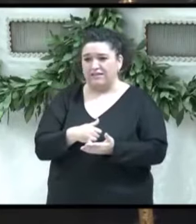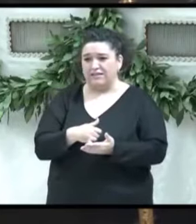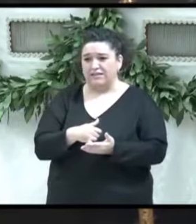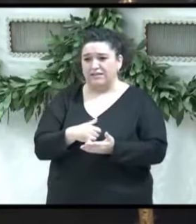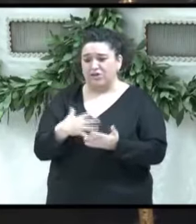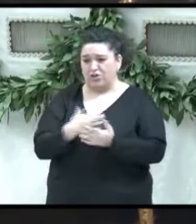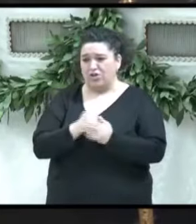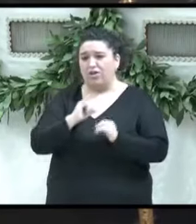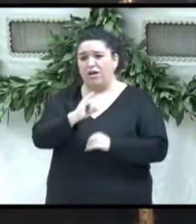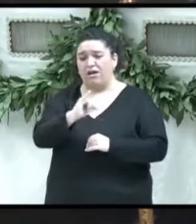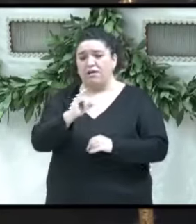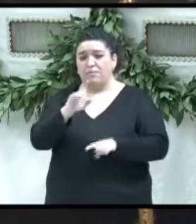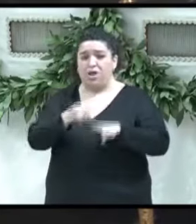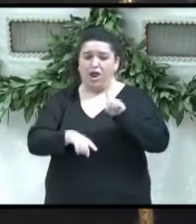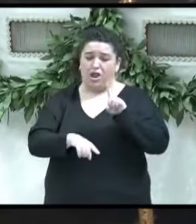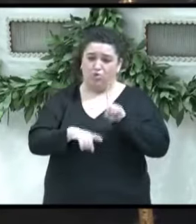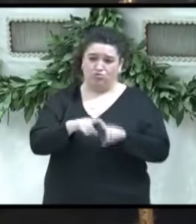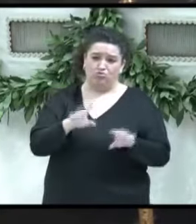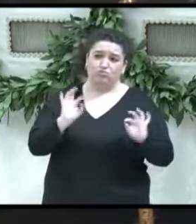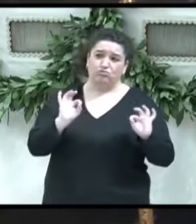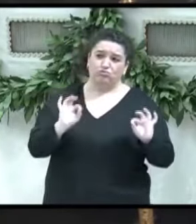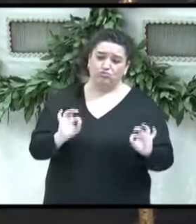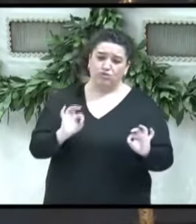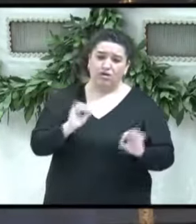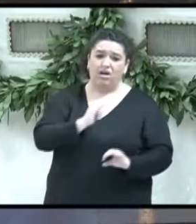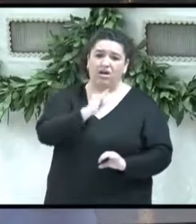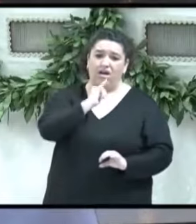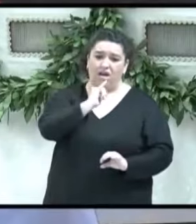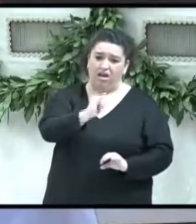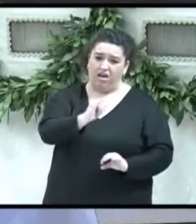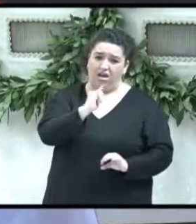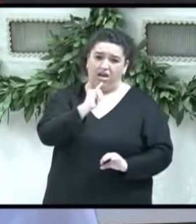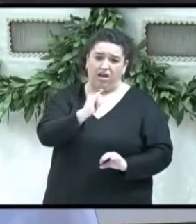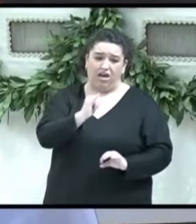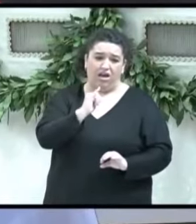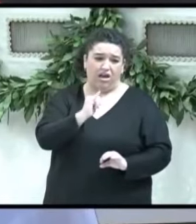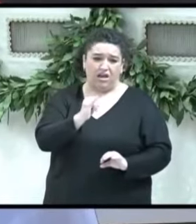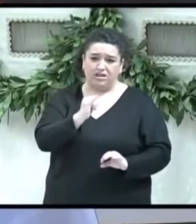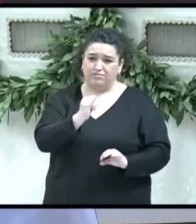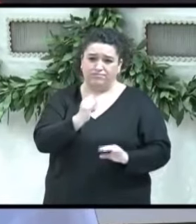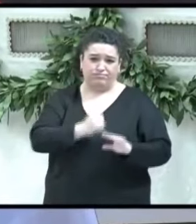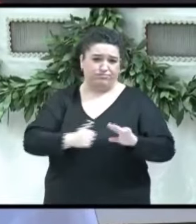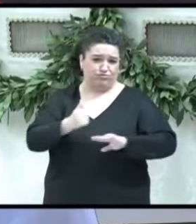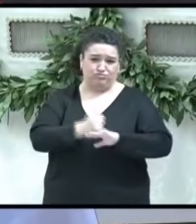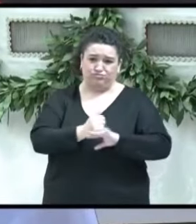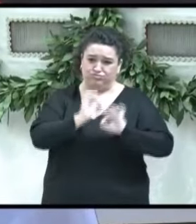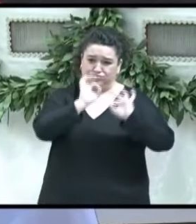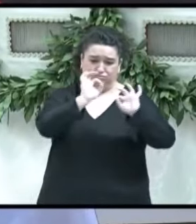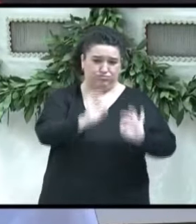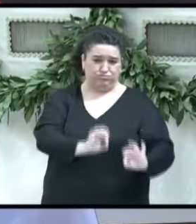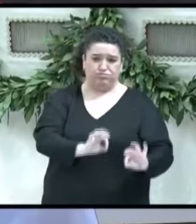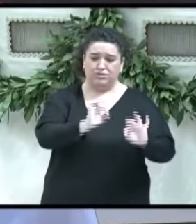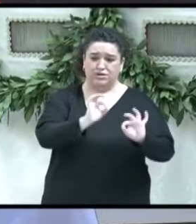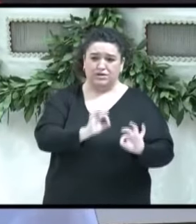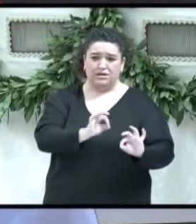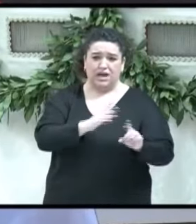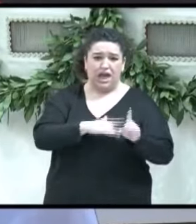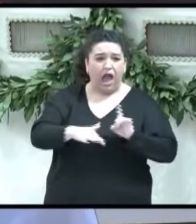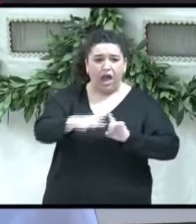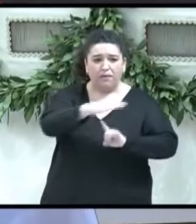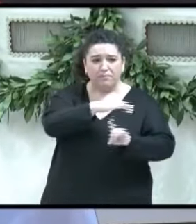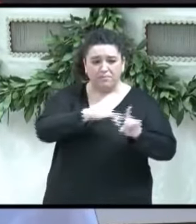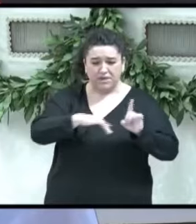debilidades pero algunos las tienen de manera superlativa en nuestros